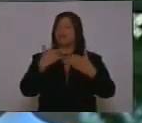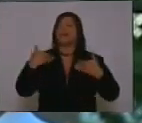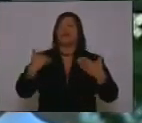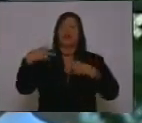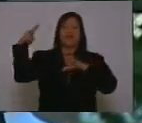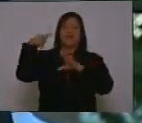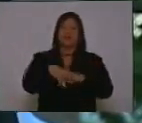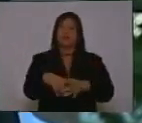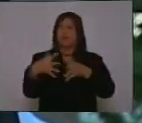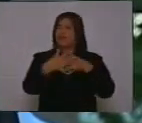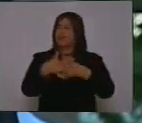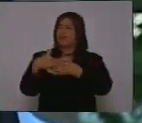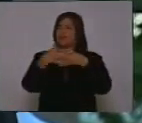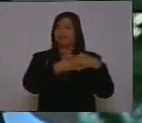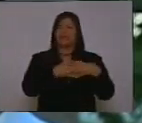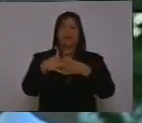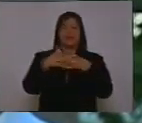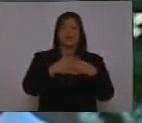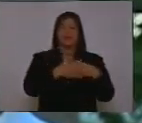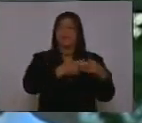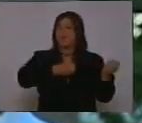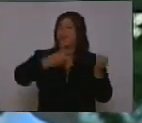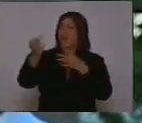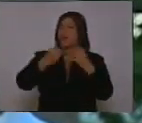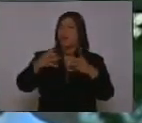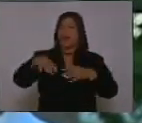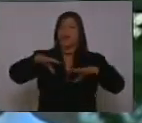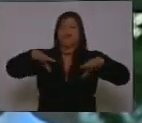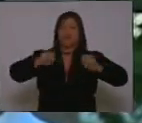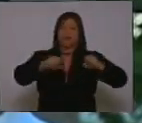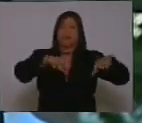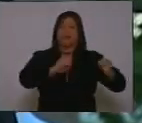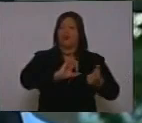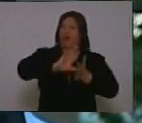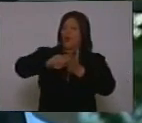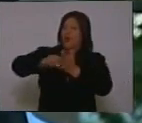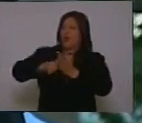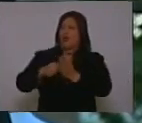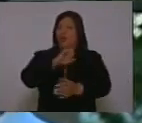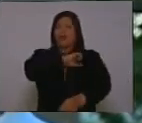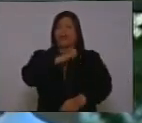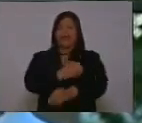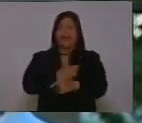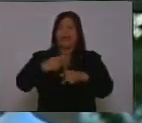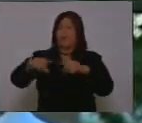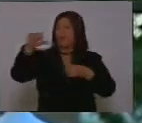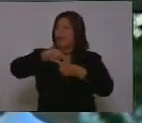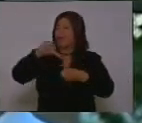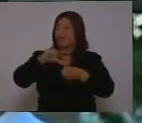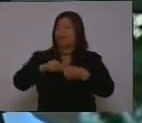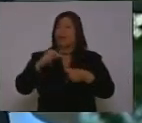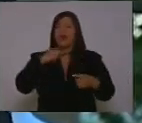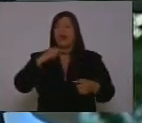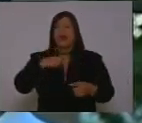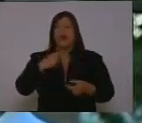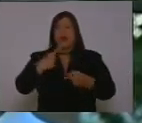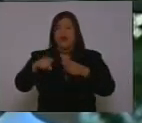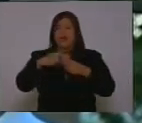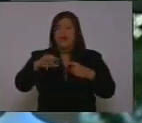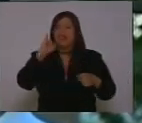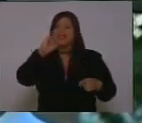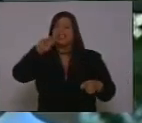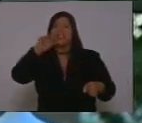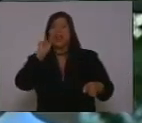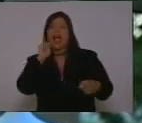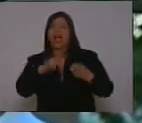yanqui importa para empoderarse de los recursos energéticos del pueblo palestino, de Irán,